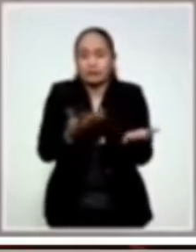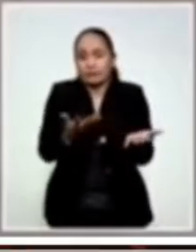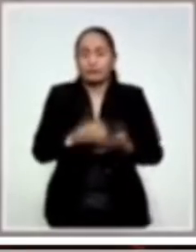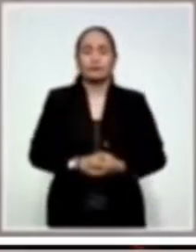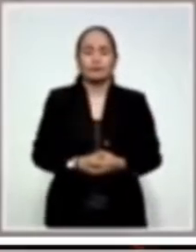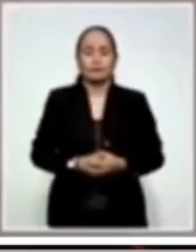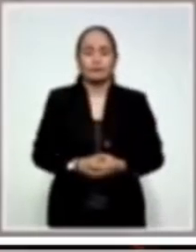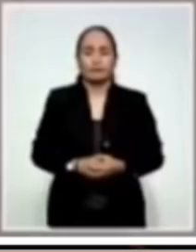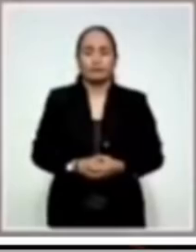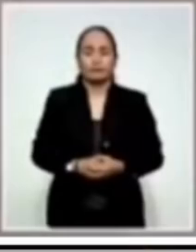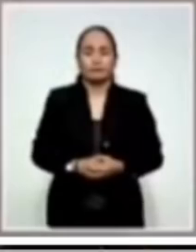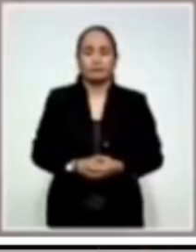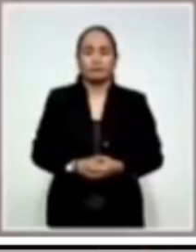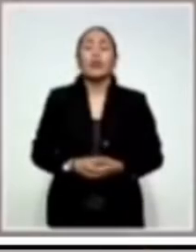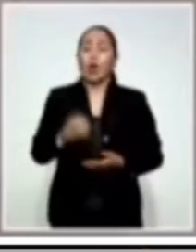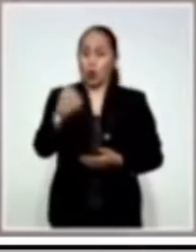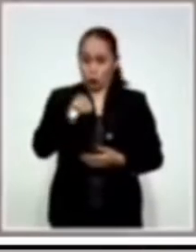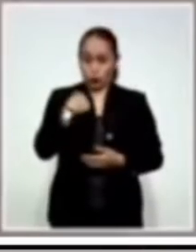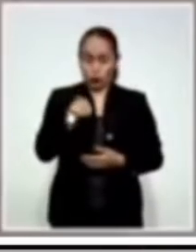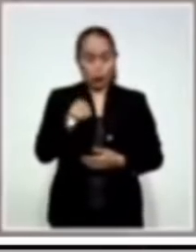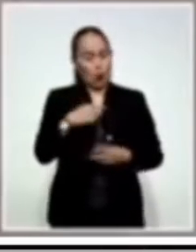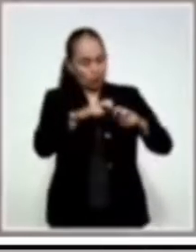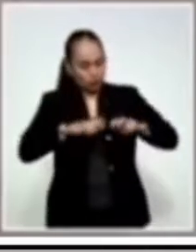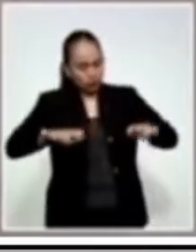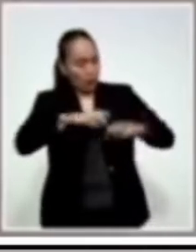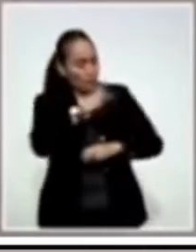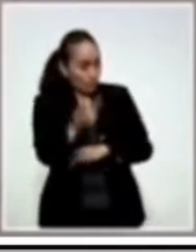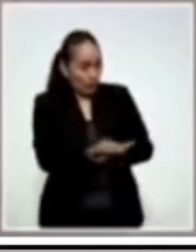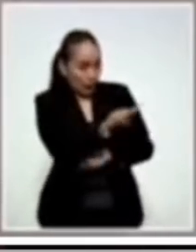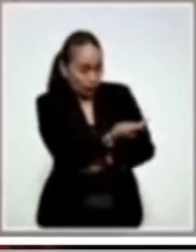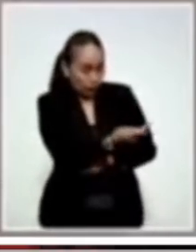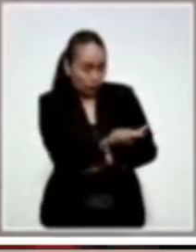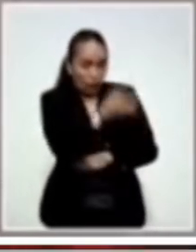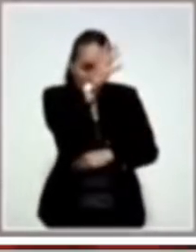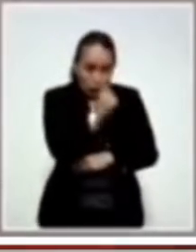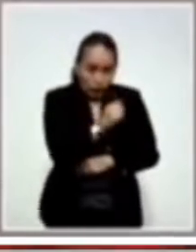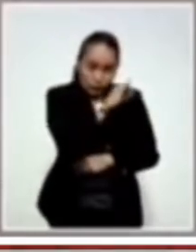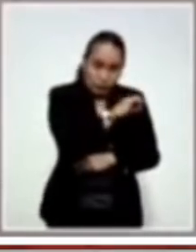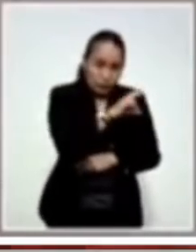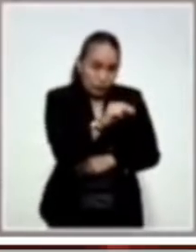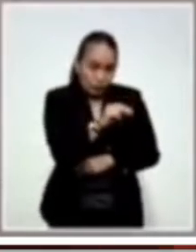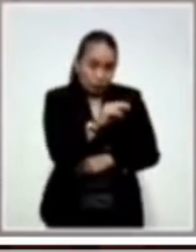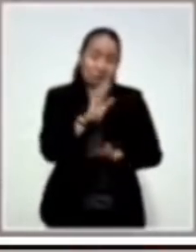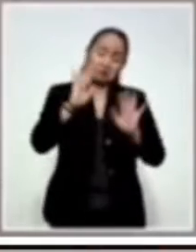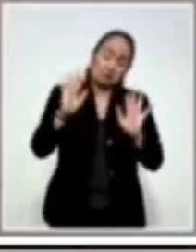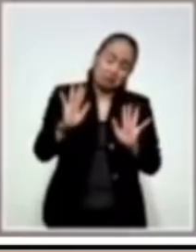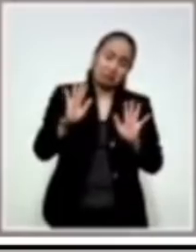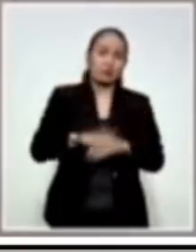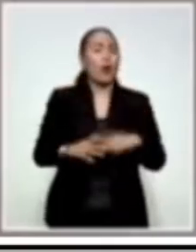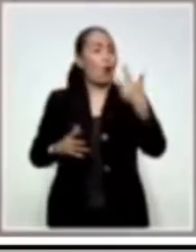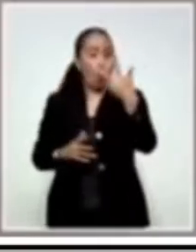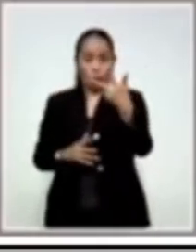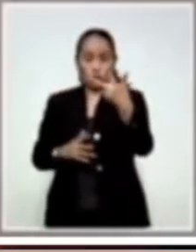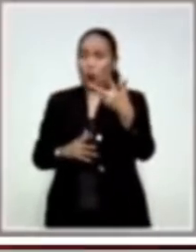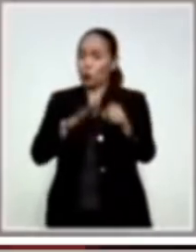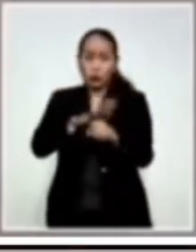En ese momento yo consulto al Pleno, si no tienen inconveniente, parece que no hay 8